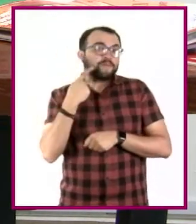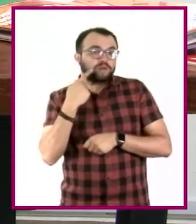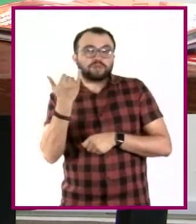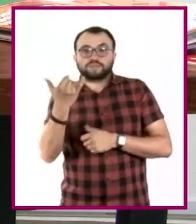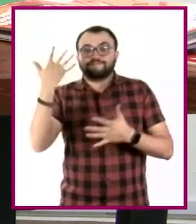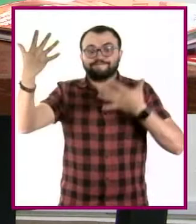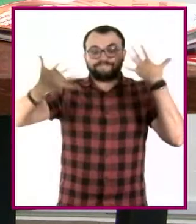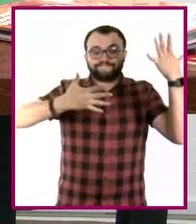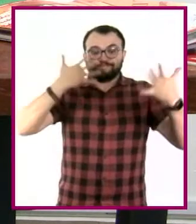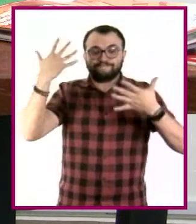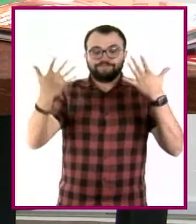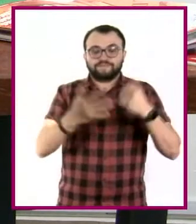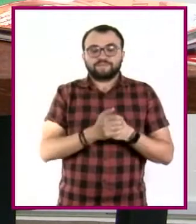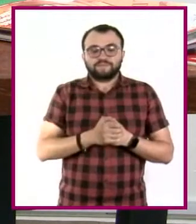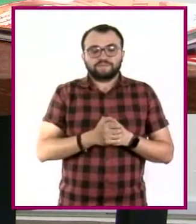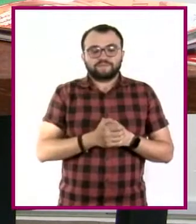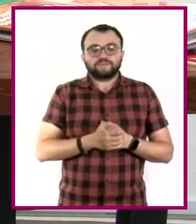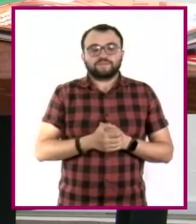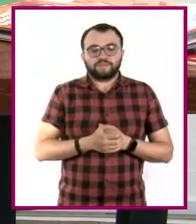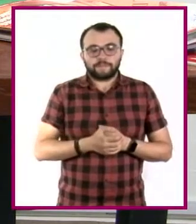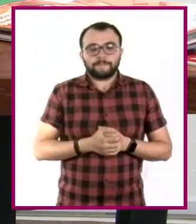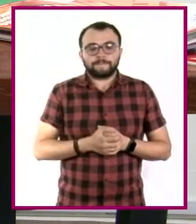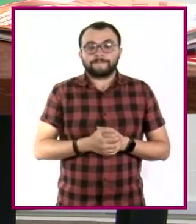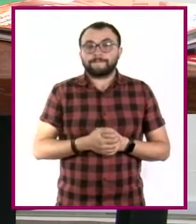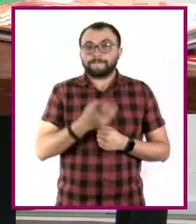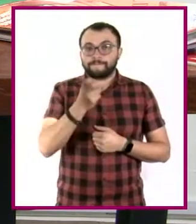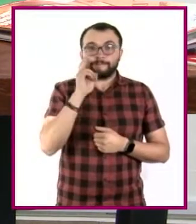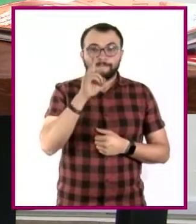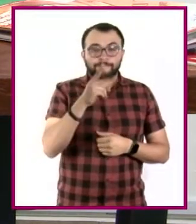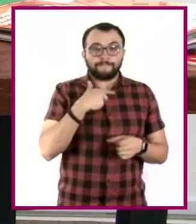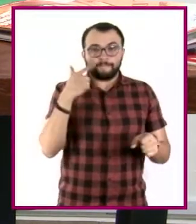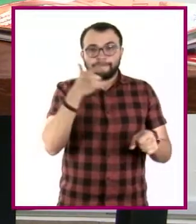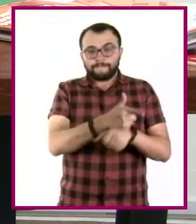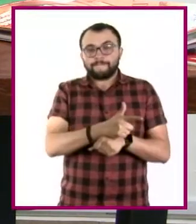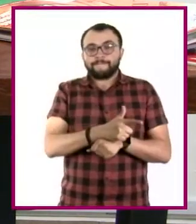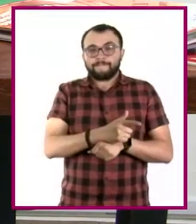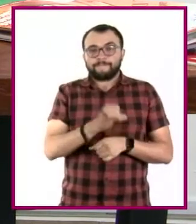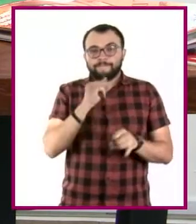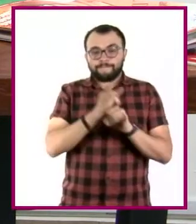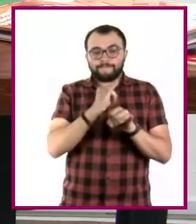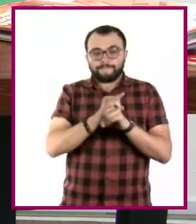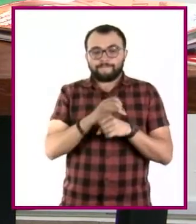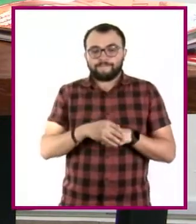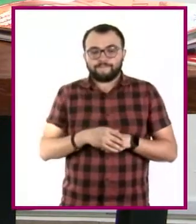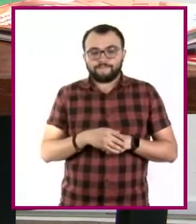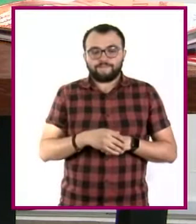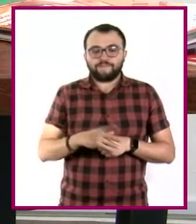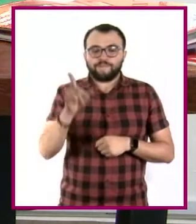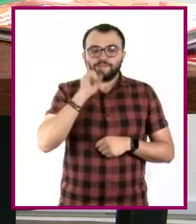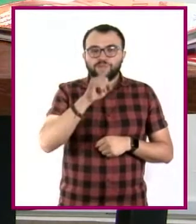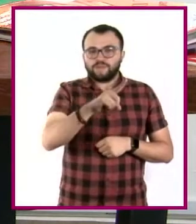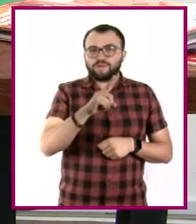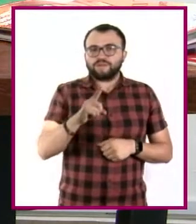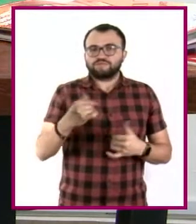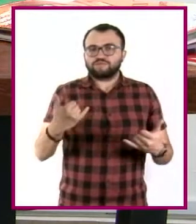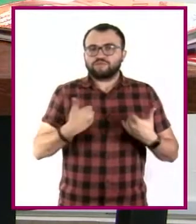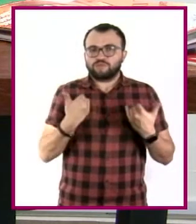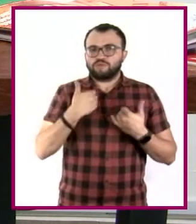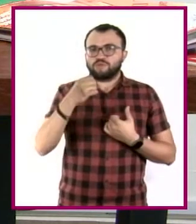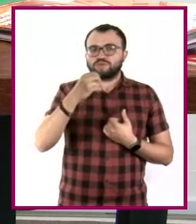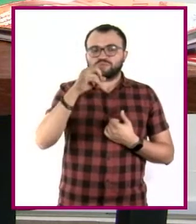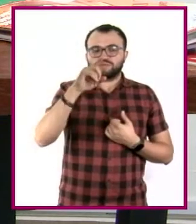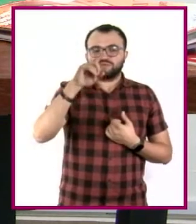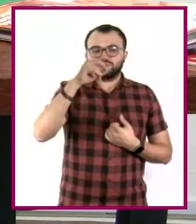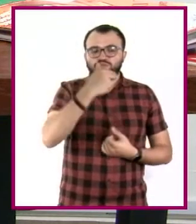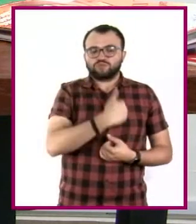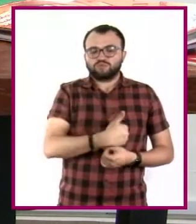ambientales. Precisamente, Alfredo, encontré esto en la web. A ver. Greta Thunberg es una adolescente sueca de 18 años